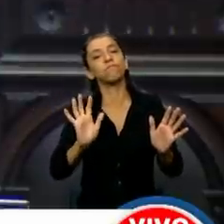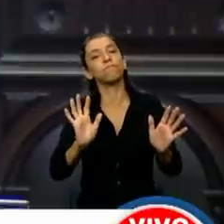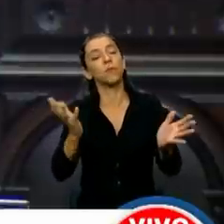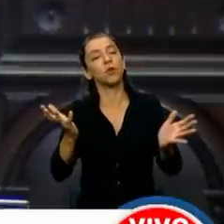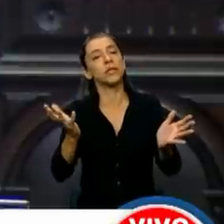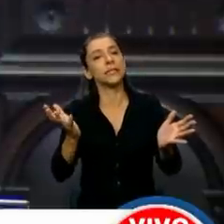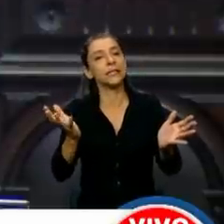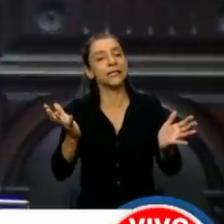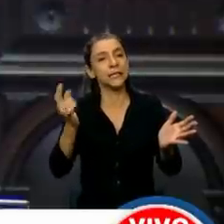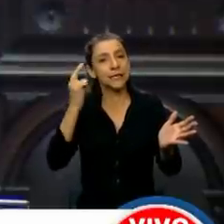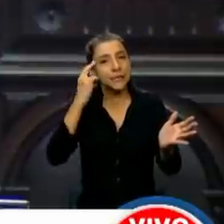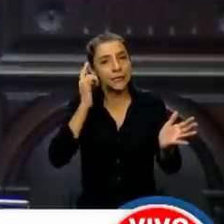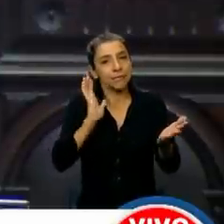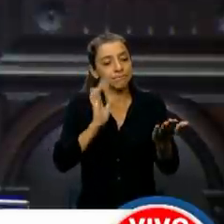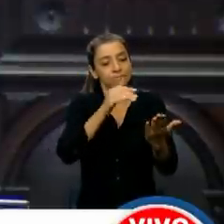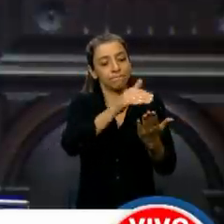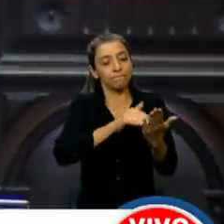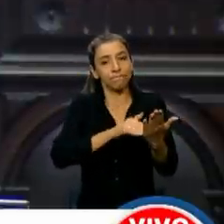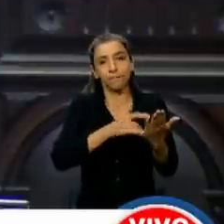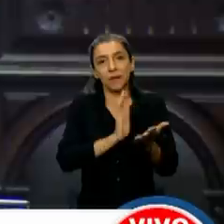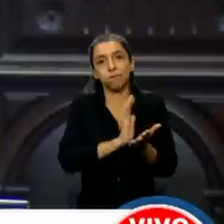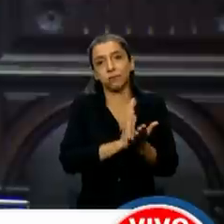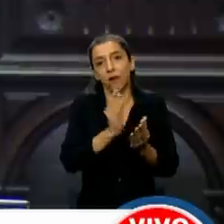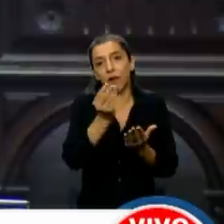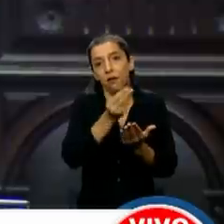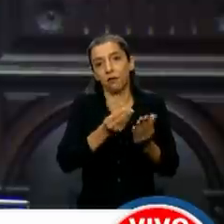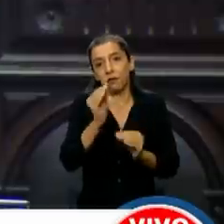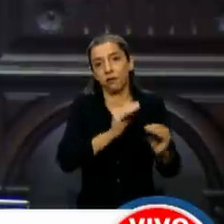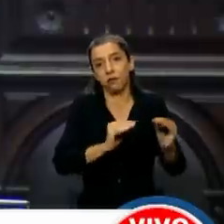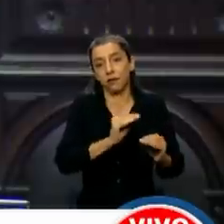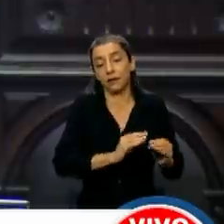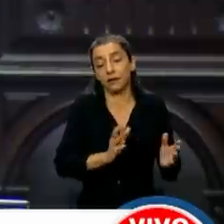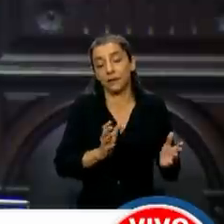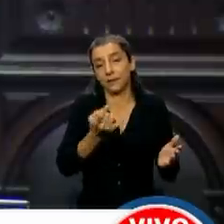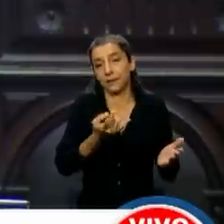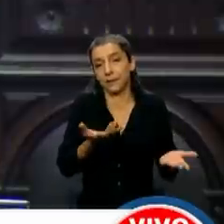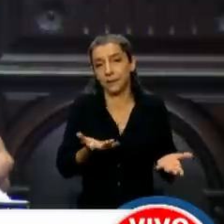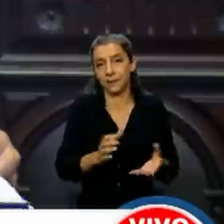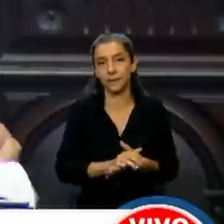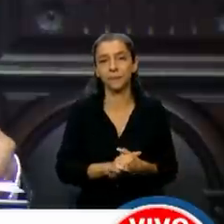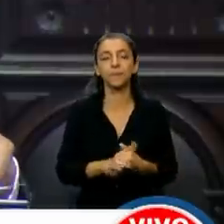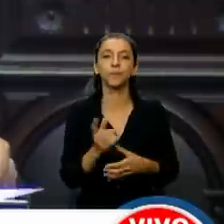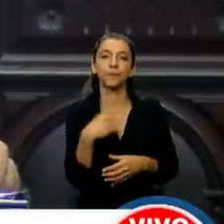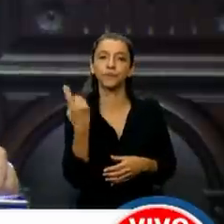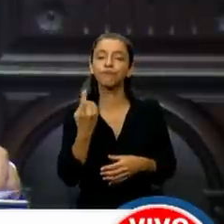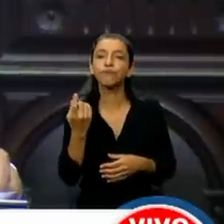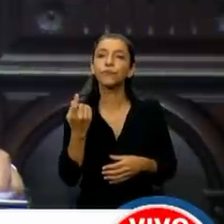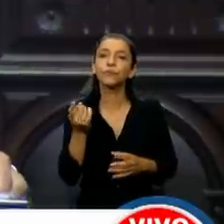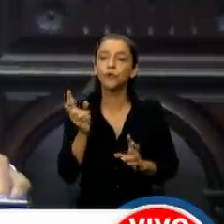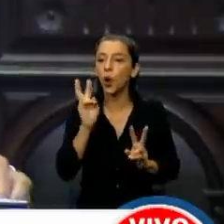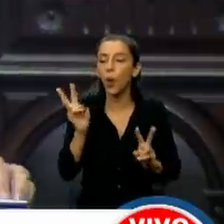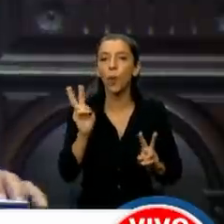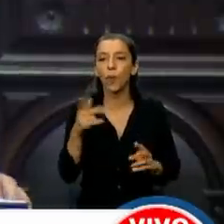seriamente un dibujo por otro lado también estamos viendo las facultades que se están otorgando al